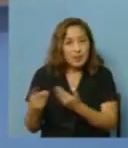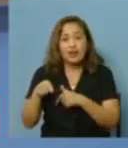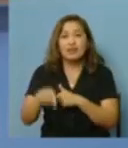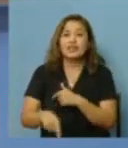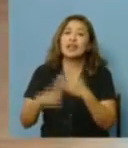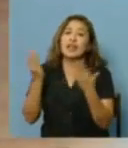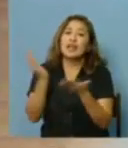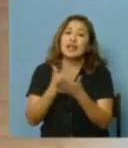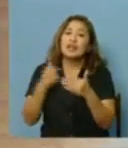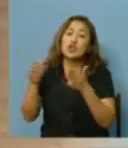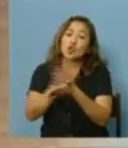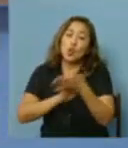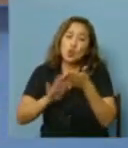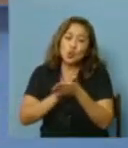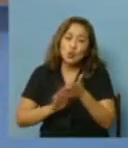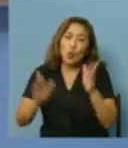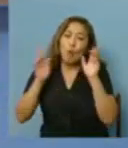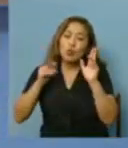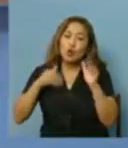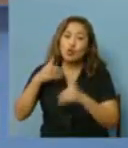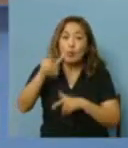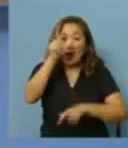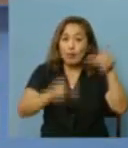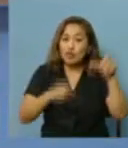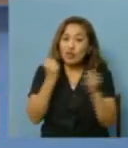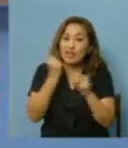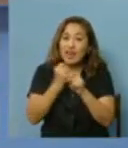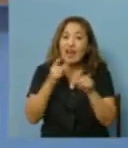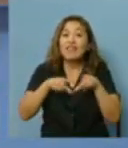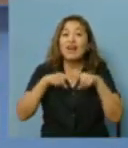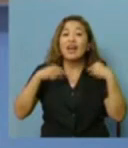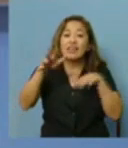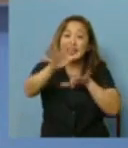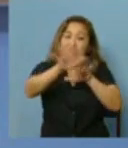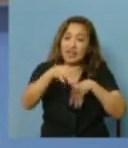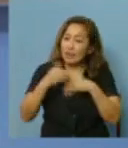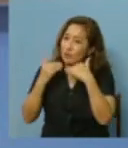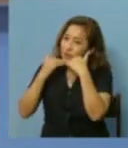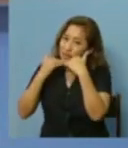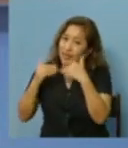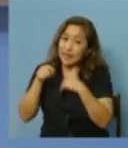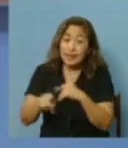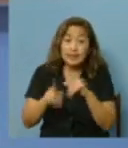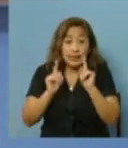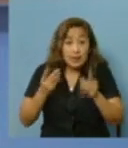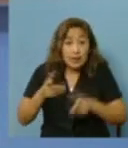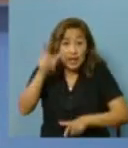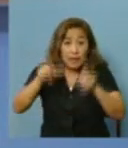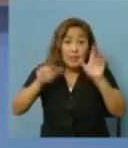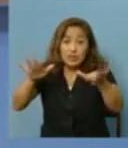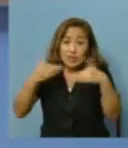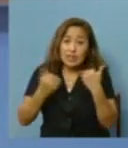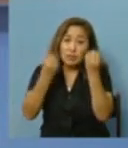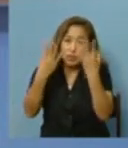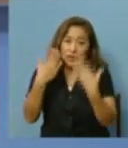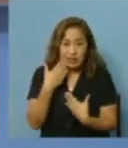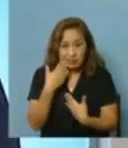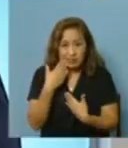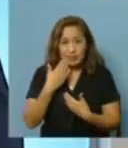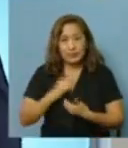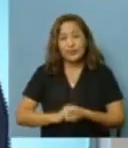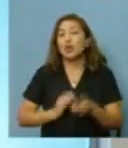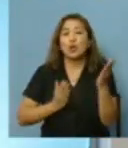visita y ya tenemos esta solución para los productores y para todos los trabajadores rurales la agradecido soy yo mar y es también a todos los televidentes muy buenas tardes